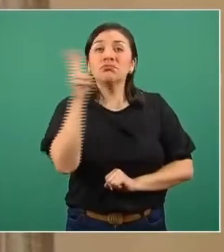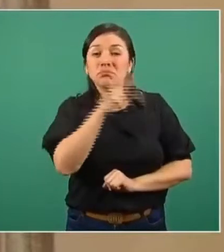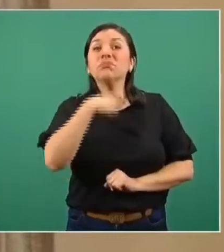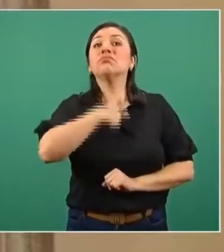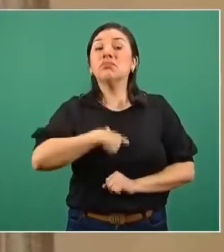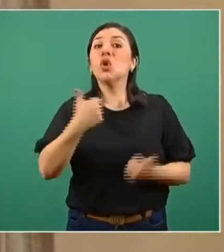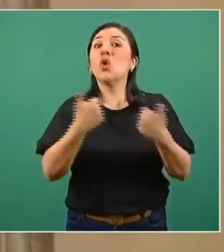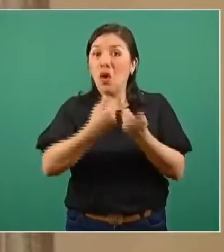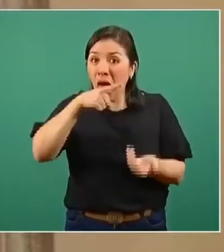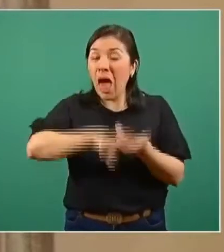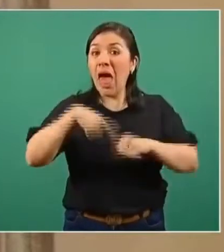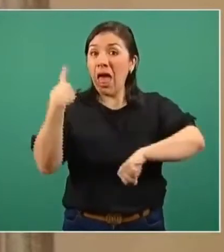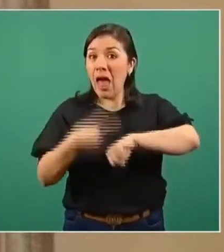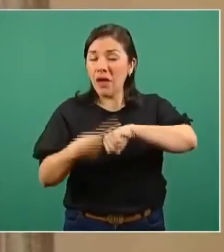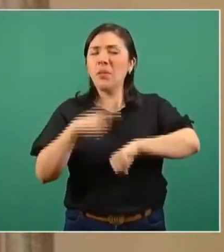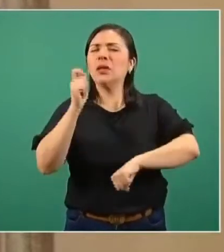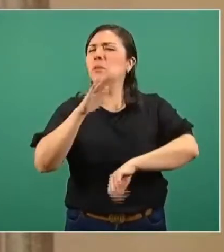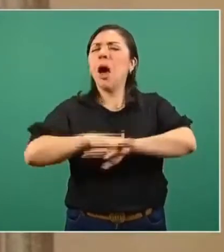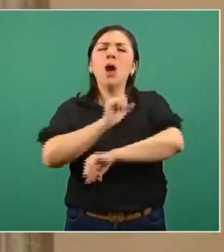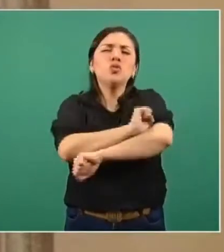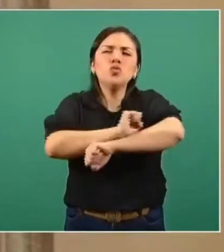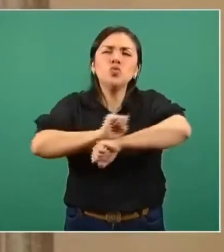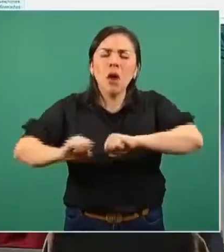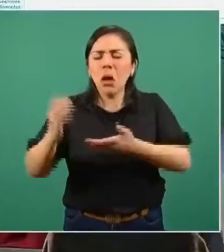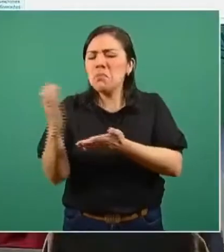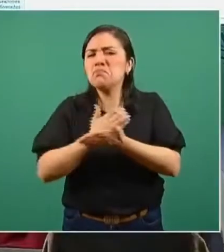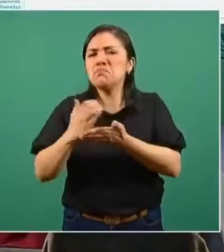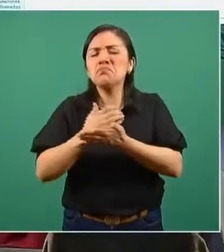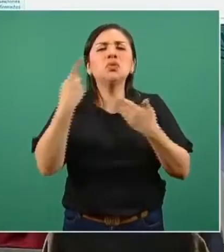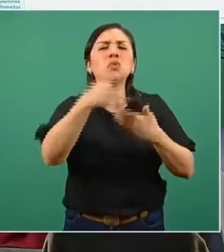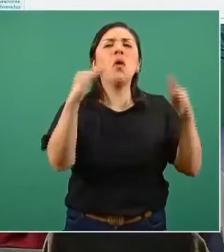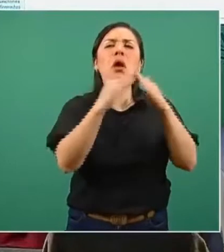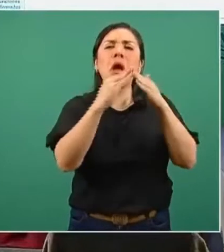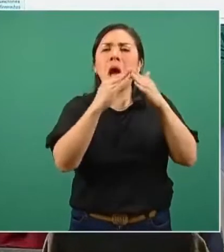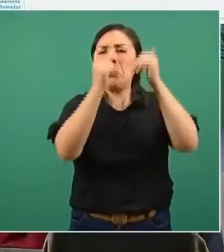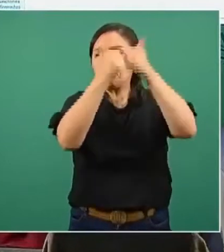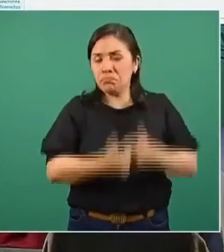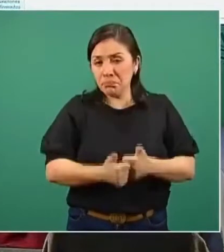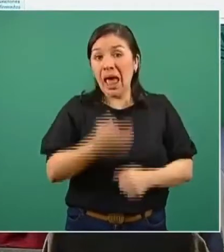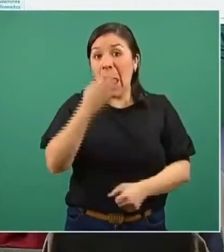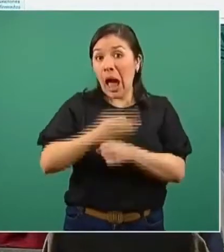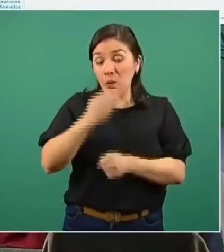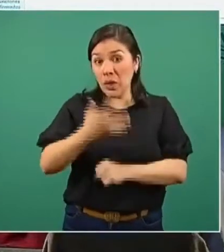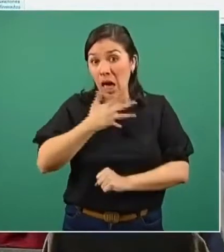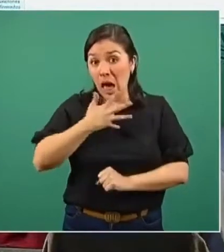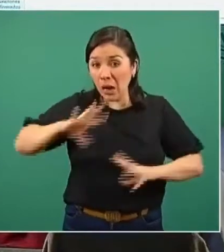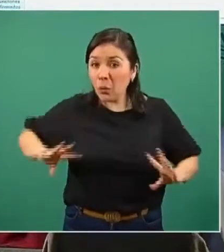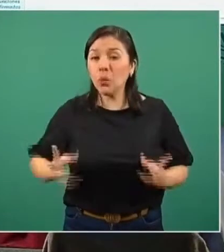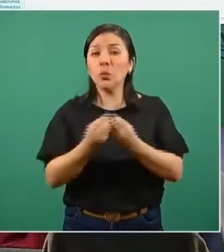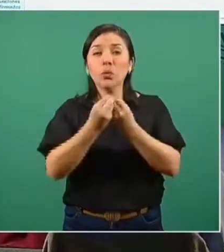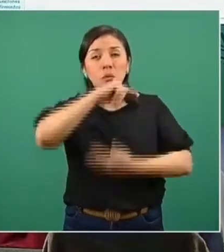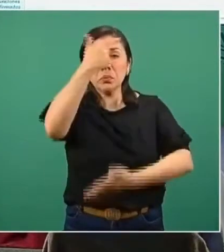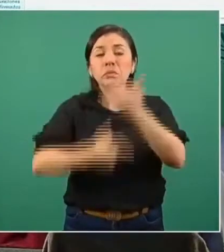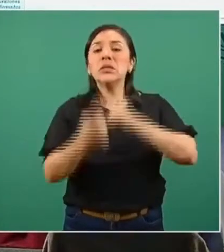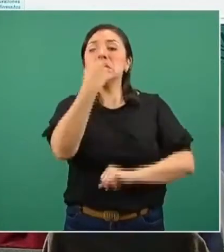enfermedad son leves y se recuperaron en sus casas. Tenemos hasta el momento un total de